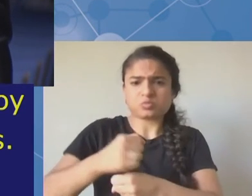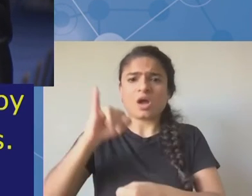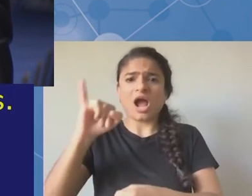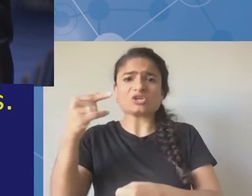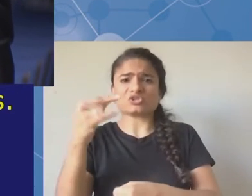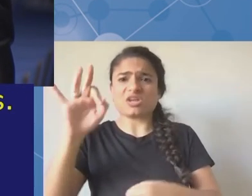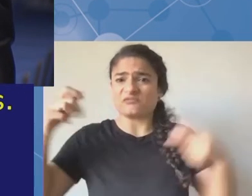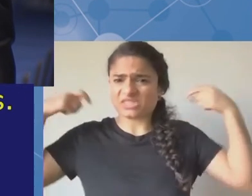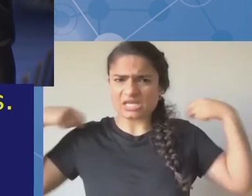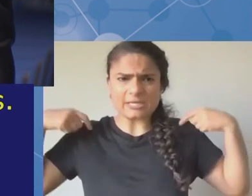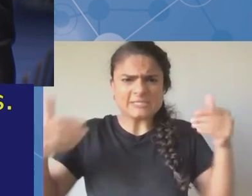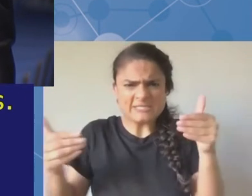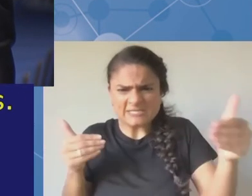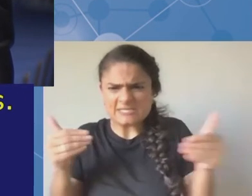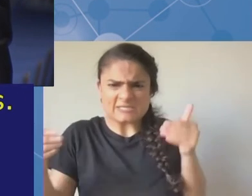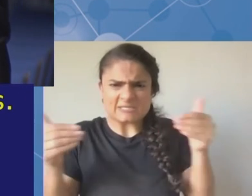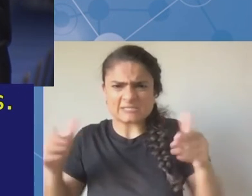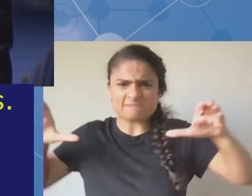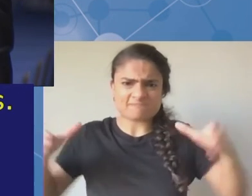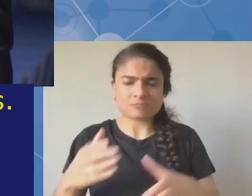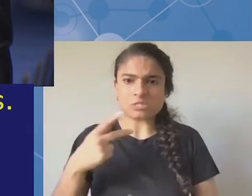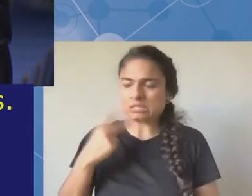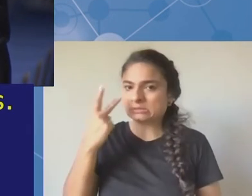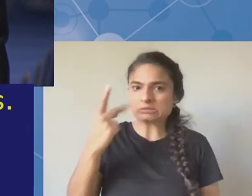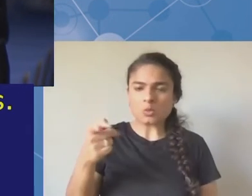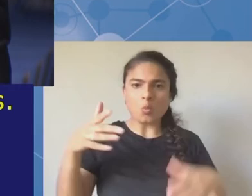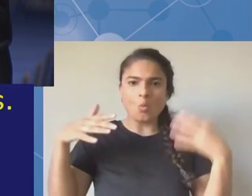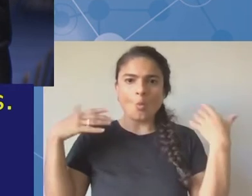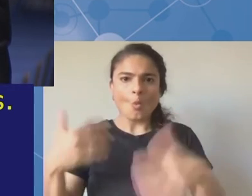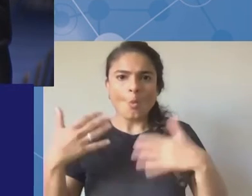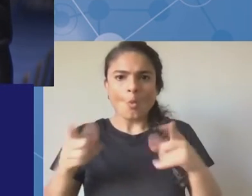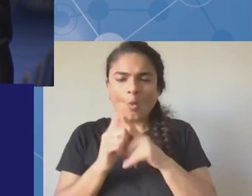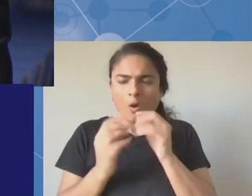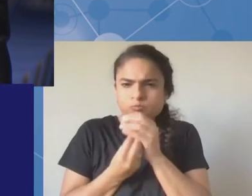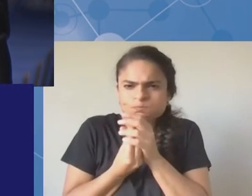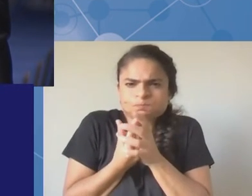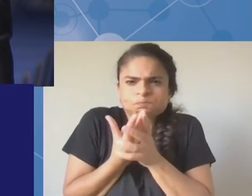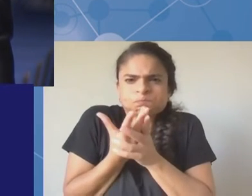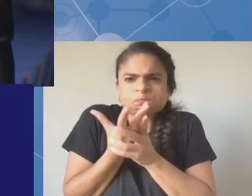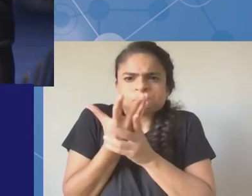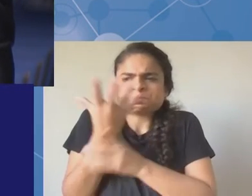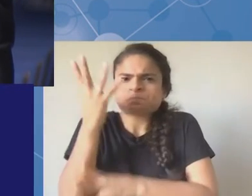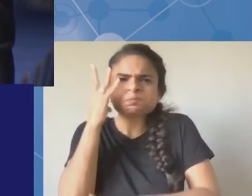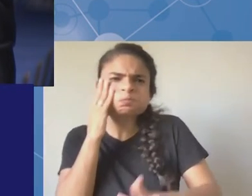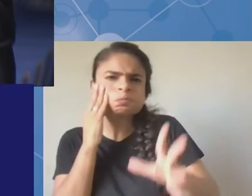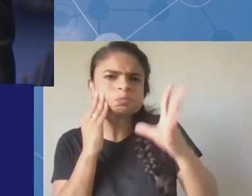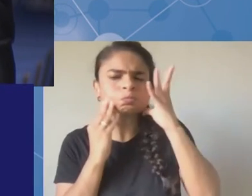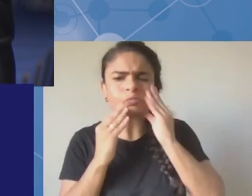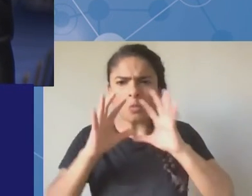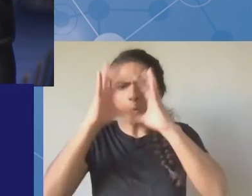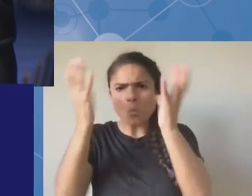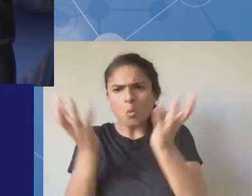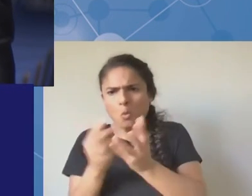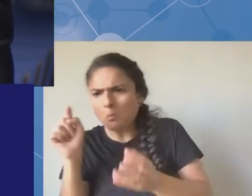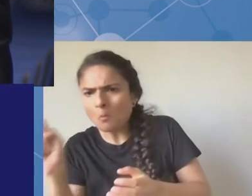asesoramiento MAC. Gracias a la oficina del delegado especial de las Naciones Unidas para Asuntos Digitales y